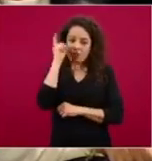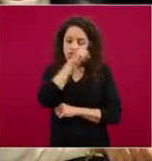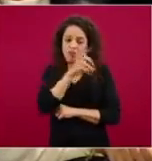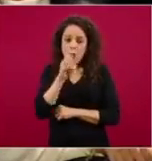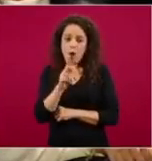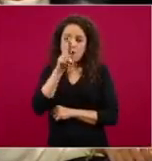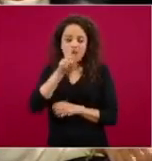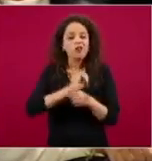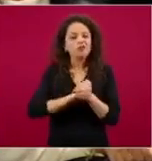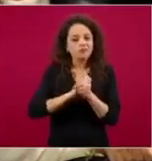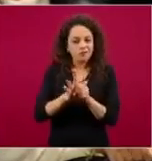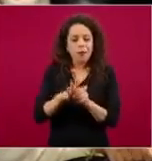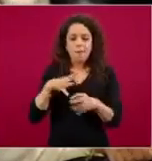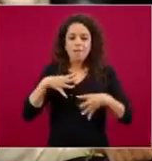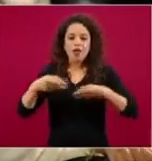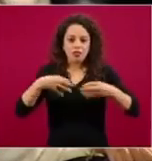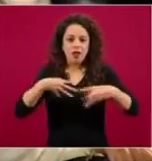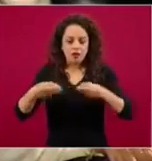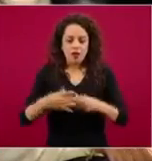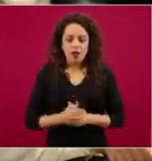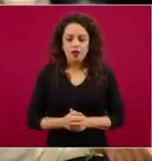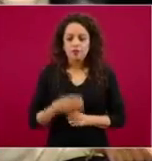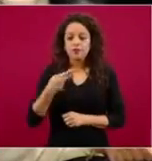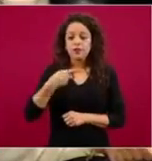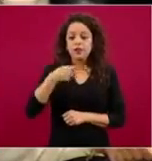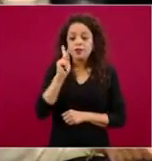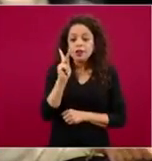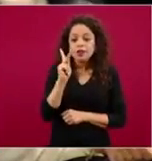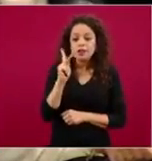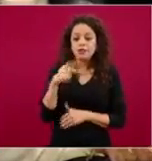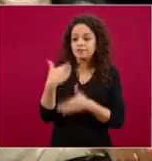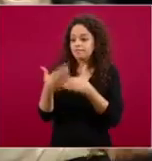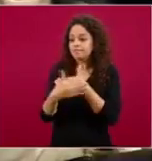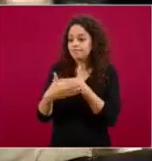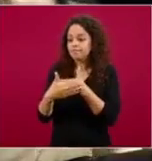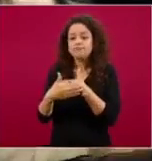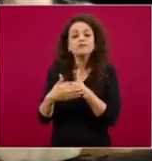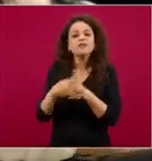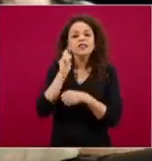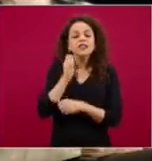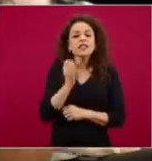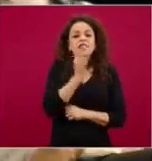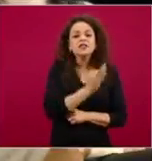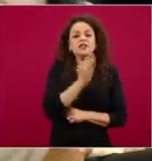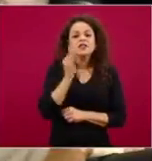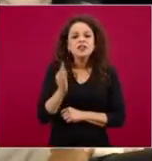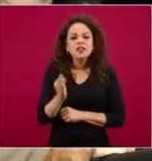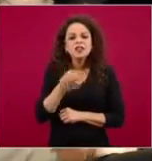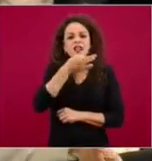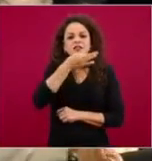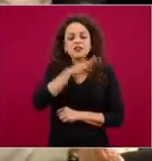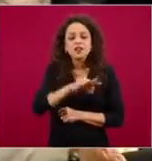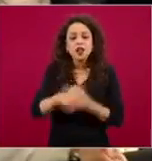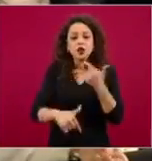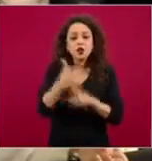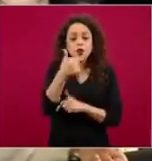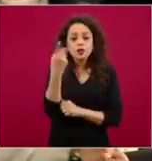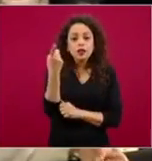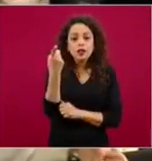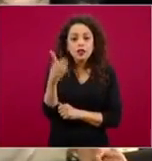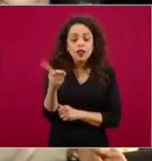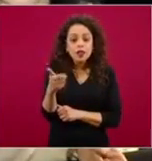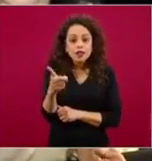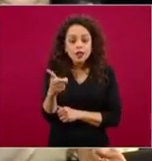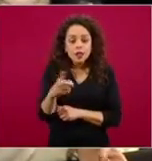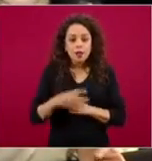hay una situación. Vienen los festejos del 12 de diciembre. Se había quedado en el entendido que